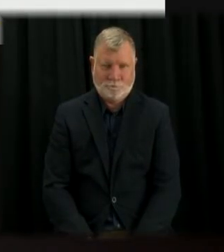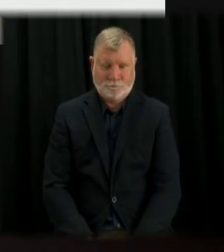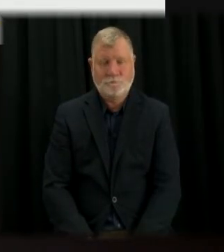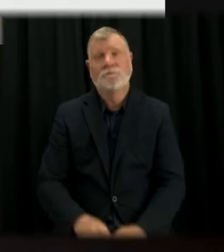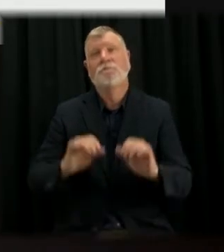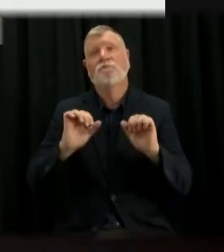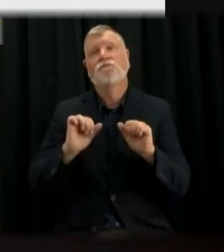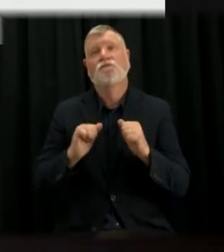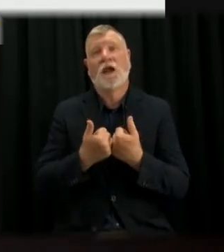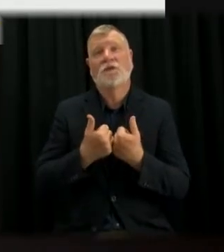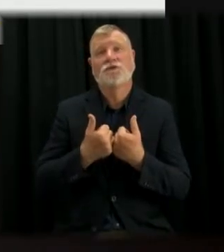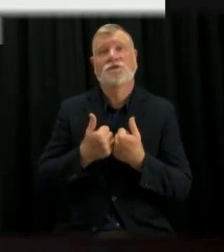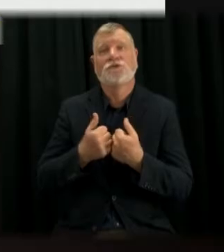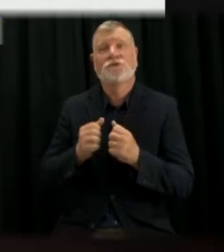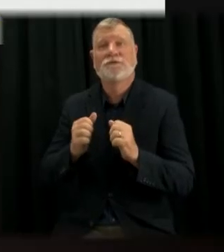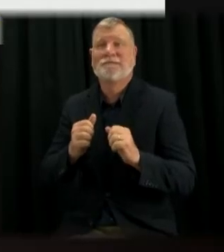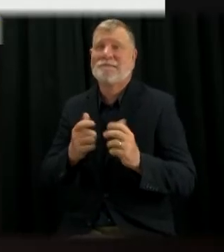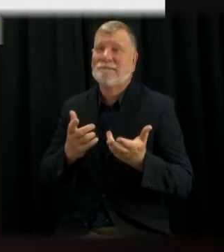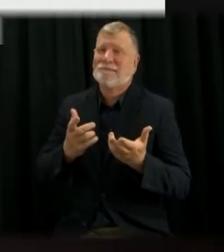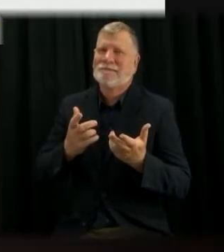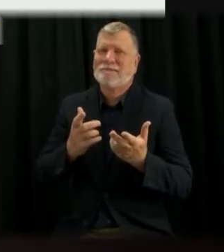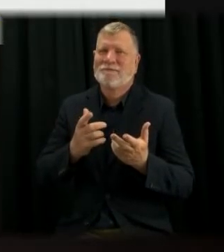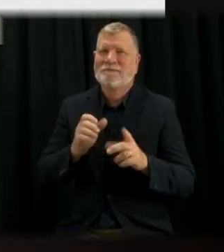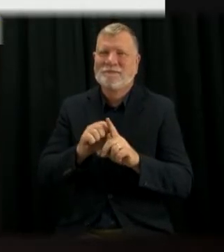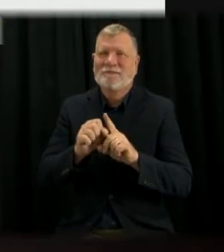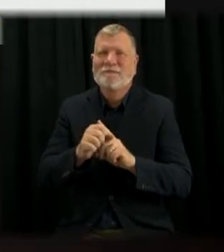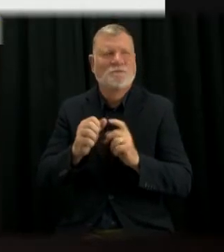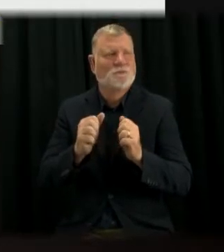retos en respecto